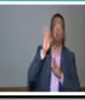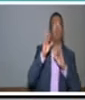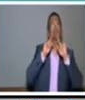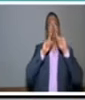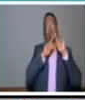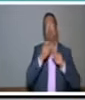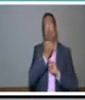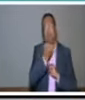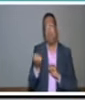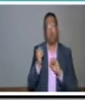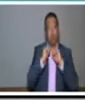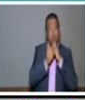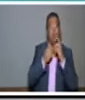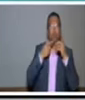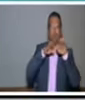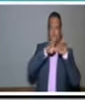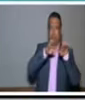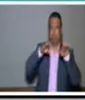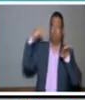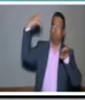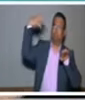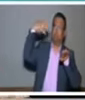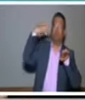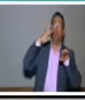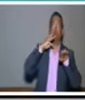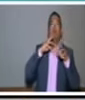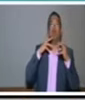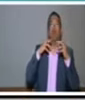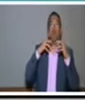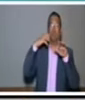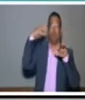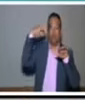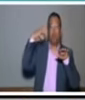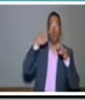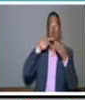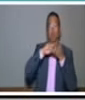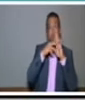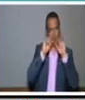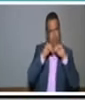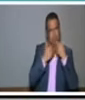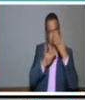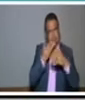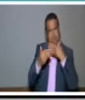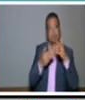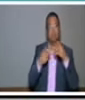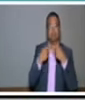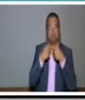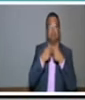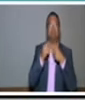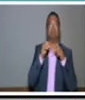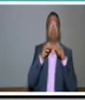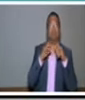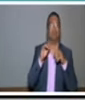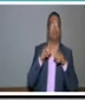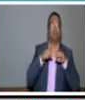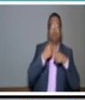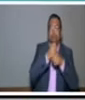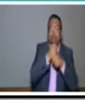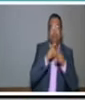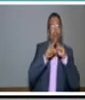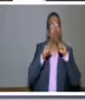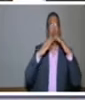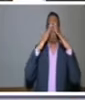equipos para la generación fotovoltaica y que se combine con otras estrategias de democratización de la producción de energía como placas solares en residencias y